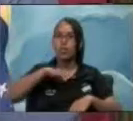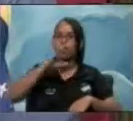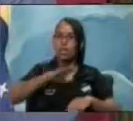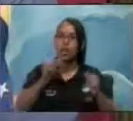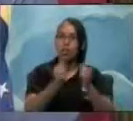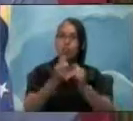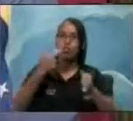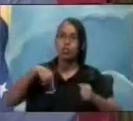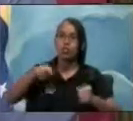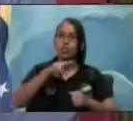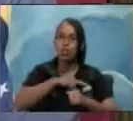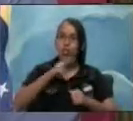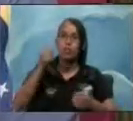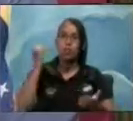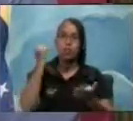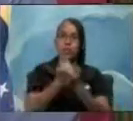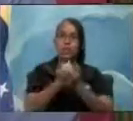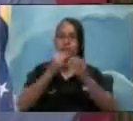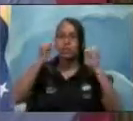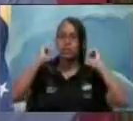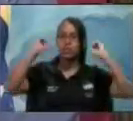nosotros.